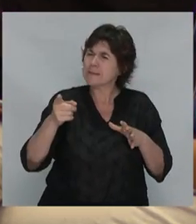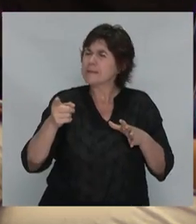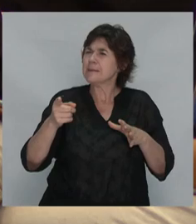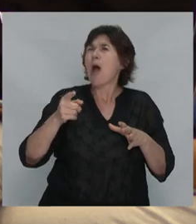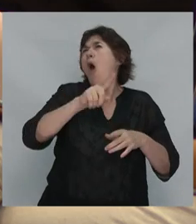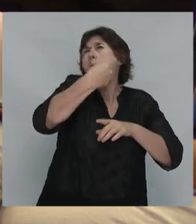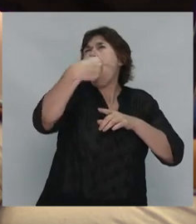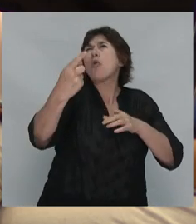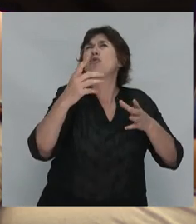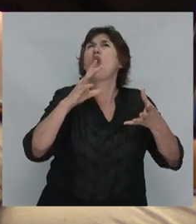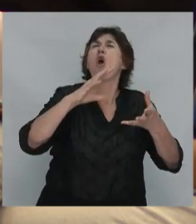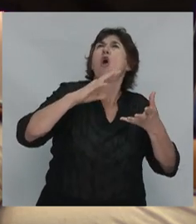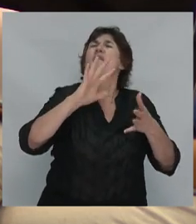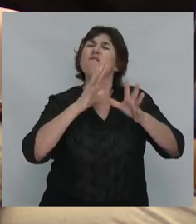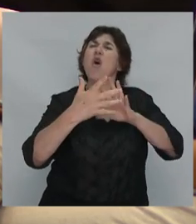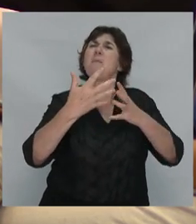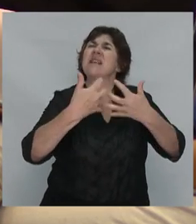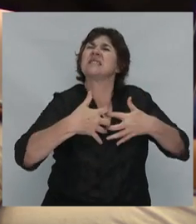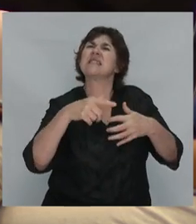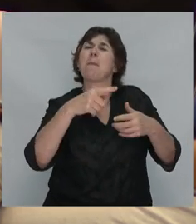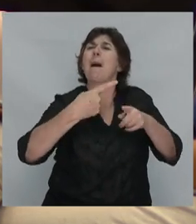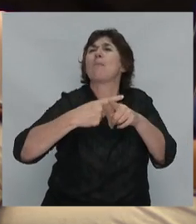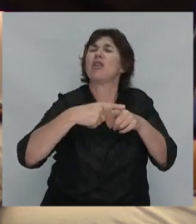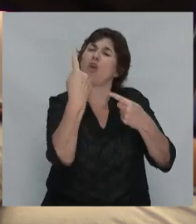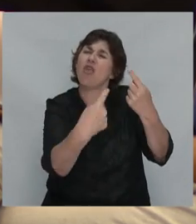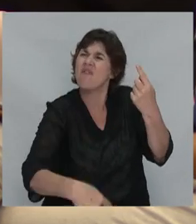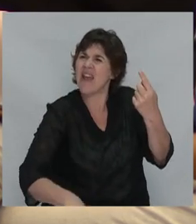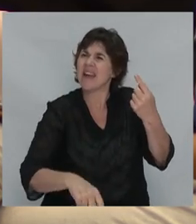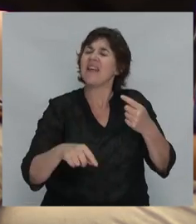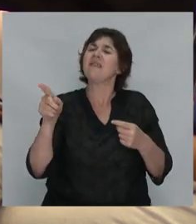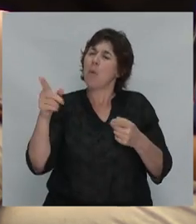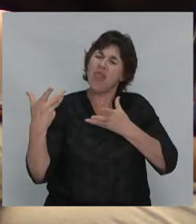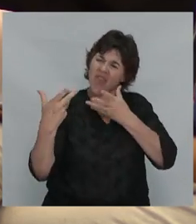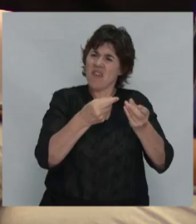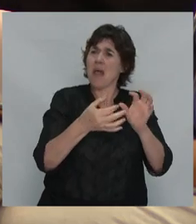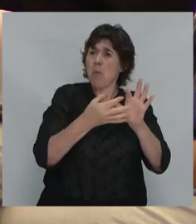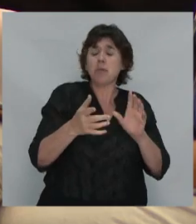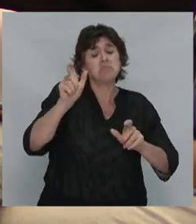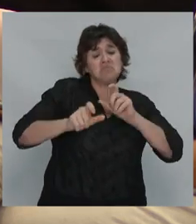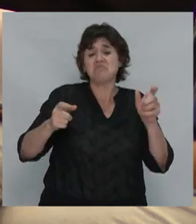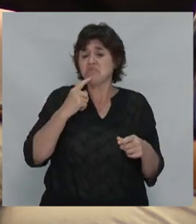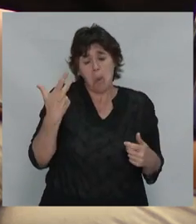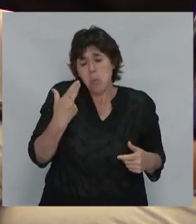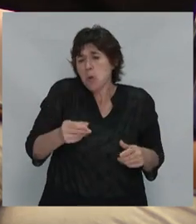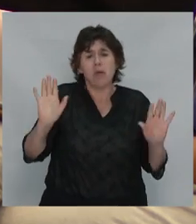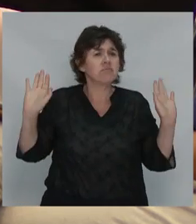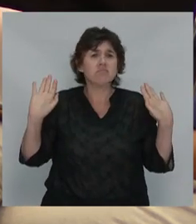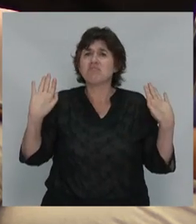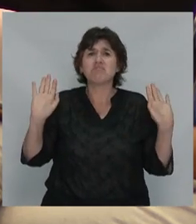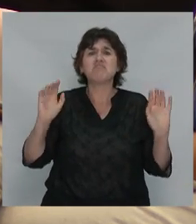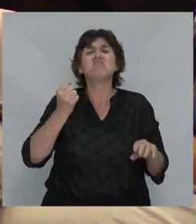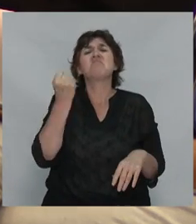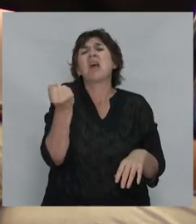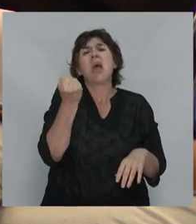político la gente mayoritariamente entre los jóvenes contesta que no que lo más importante es